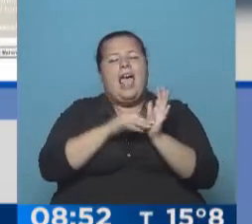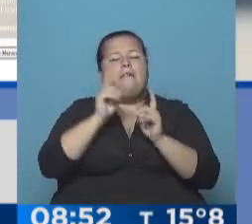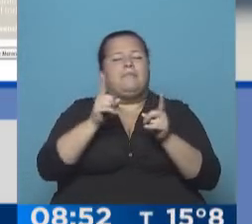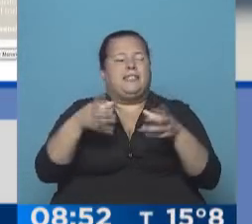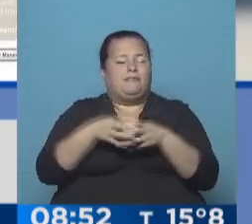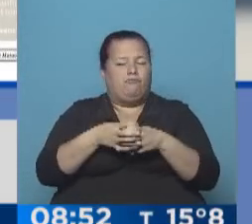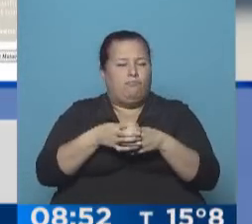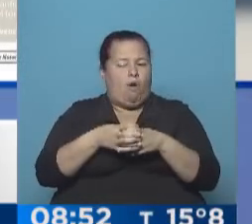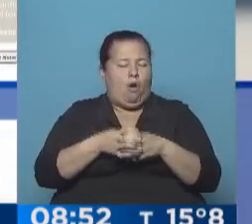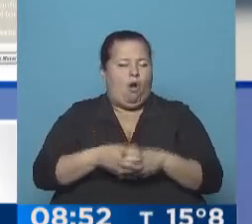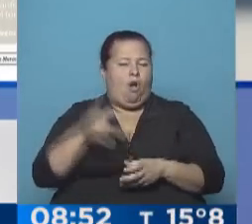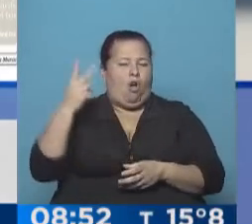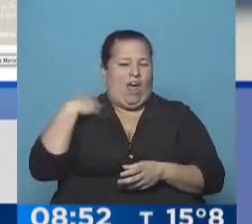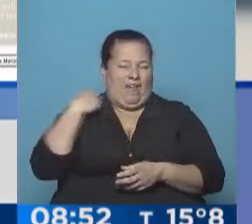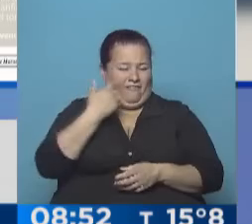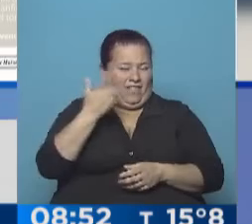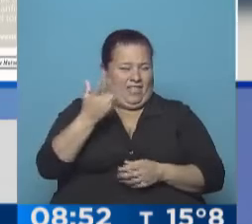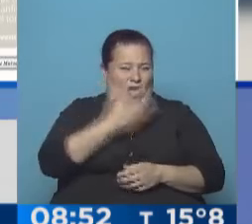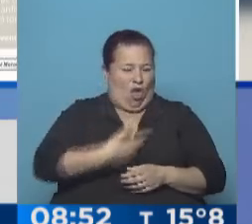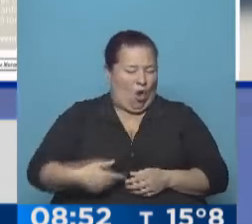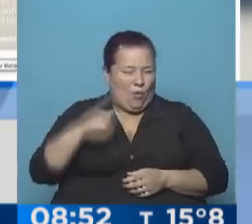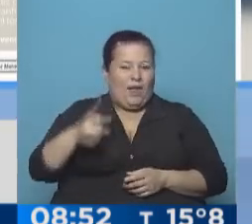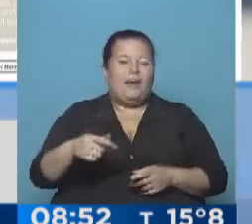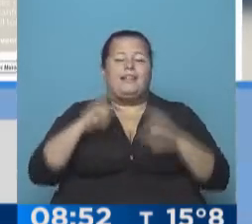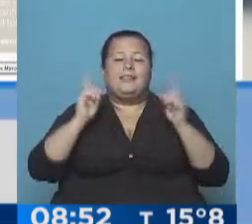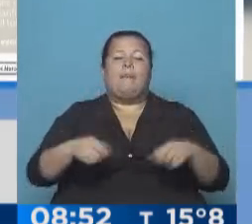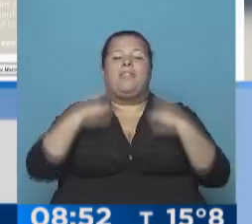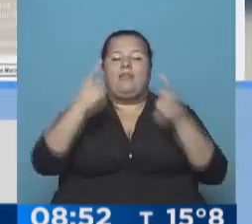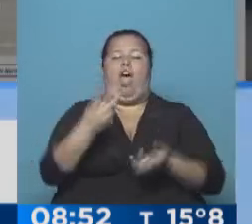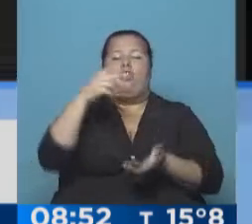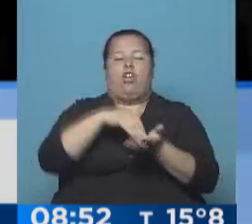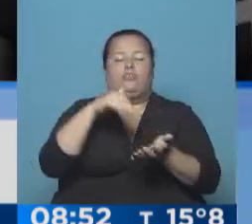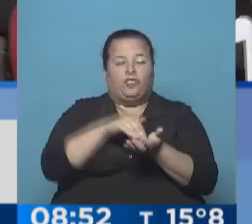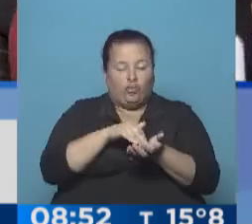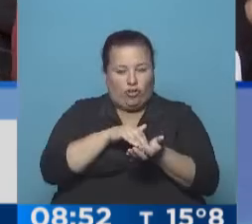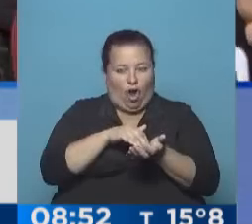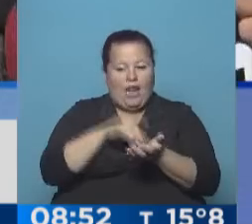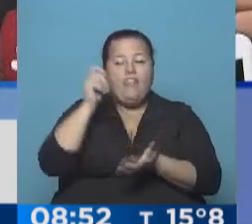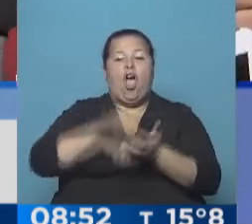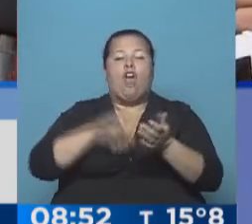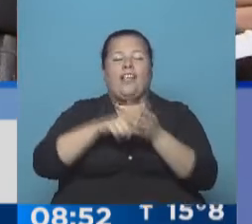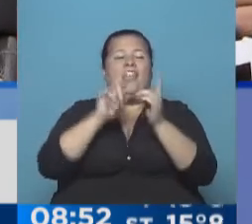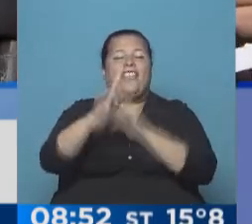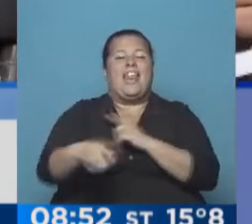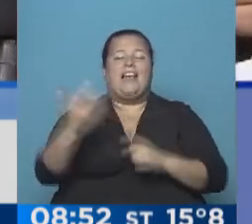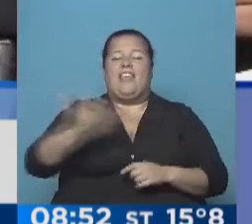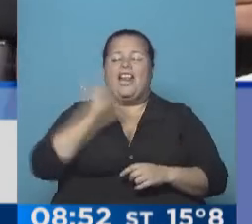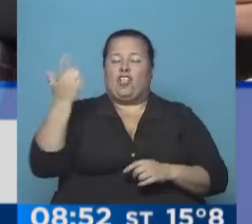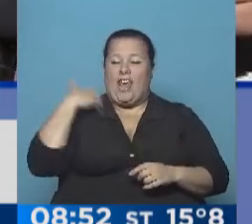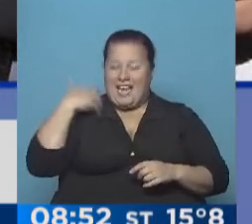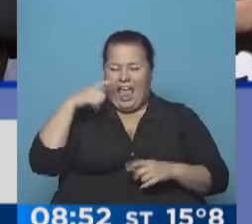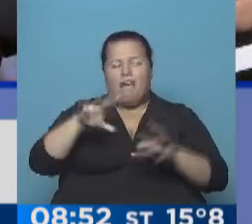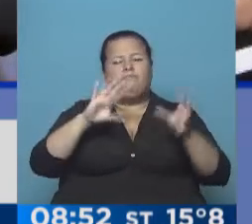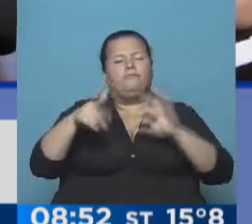propio jefe de gobierno, que le amplió inclusive hasta 2 millones de contrataciones directas a los directores generales. Es un